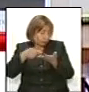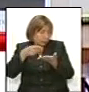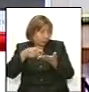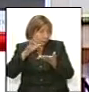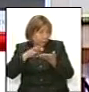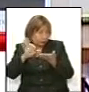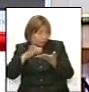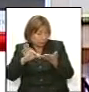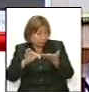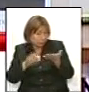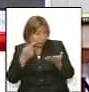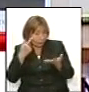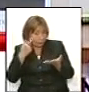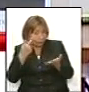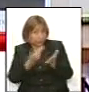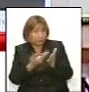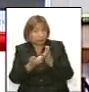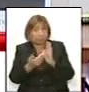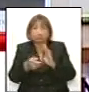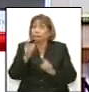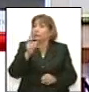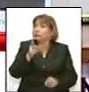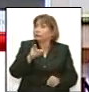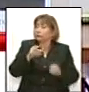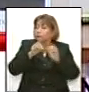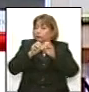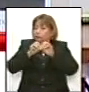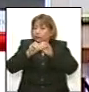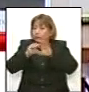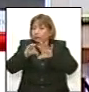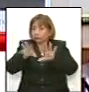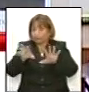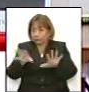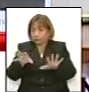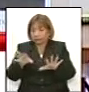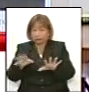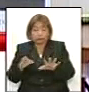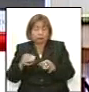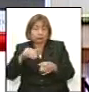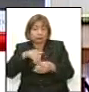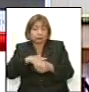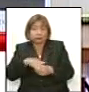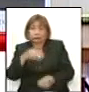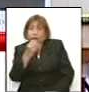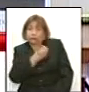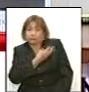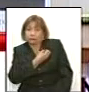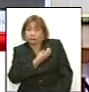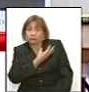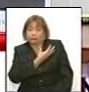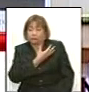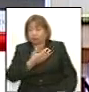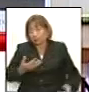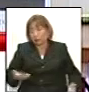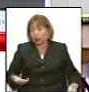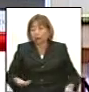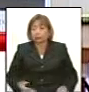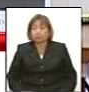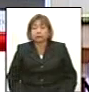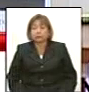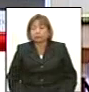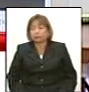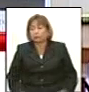saber, para que usted nos pueda transparentar estos gastos. Como por ejemplo en mayo del año que pasó se